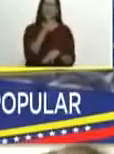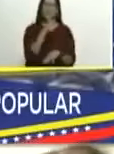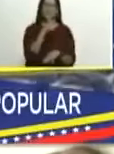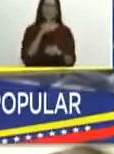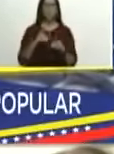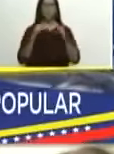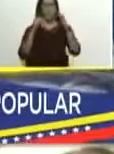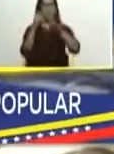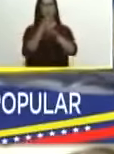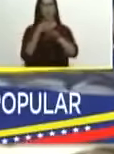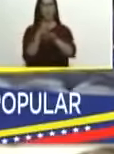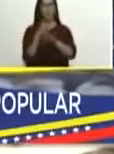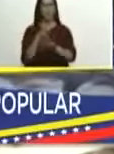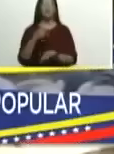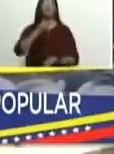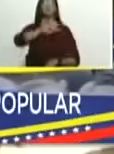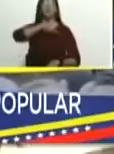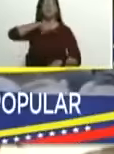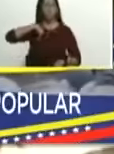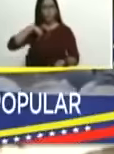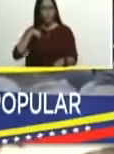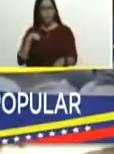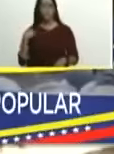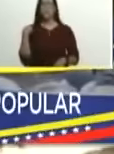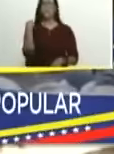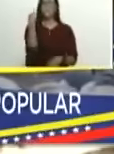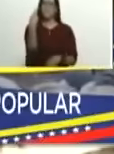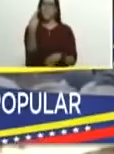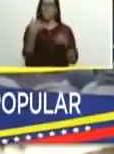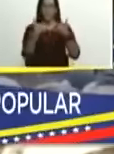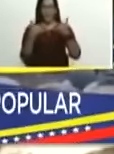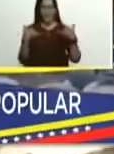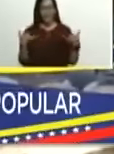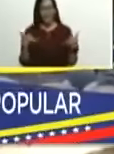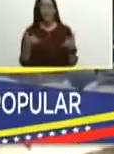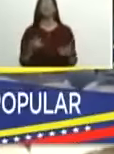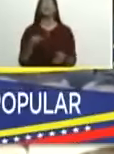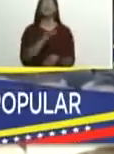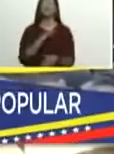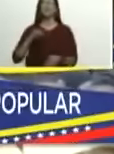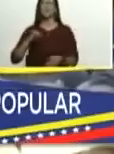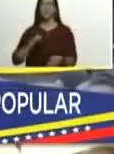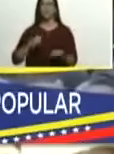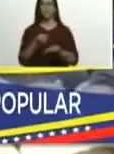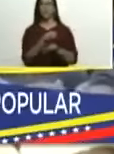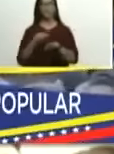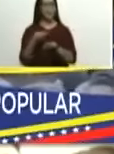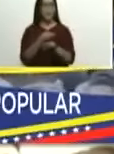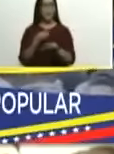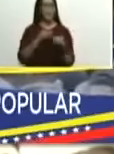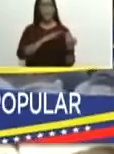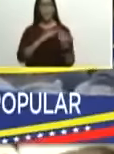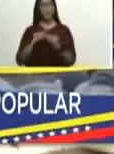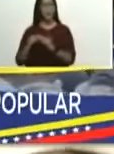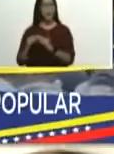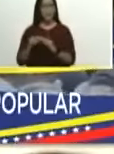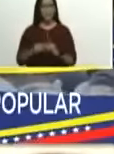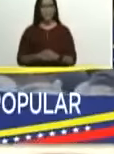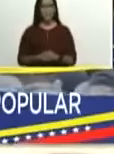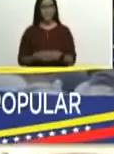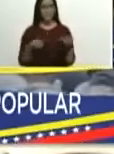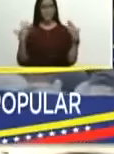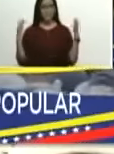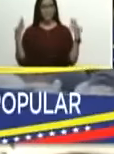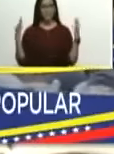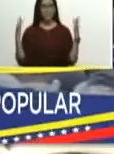niveles de gobierno? Nosotros en primera línea, que somos el gobierno comunal.